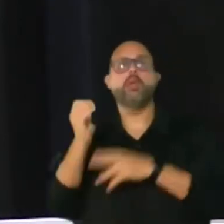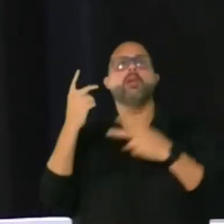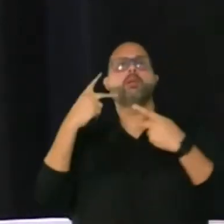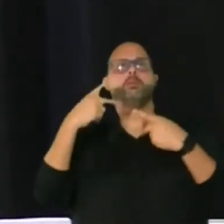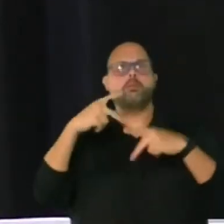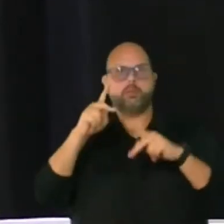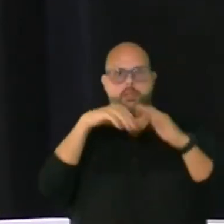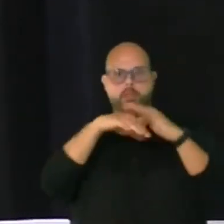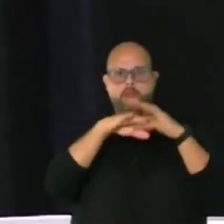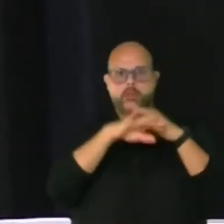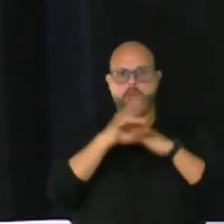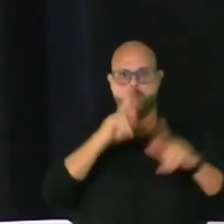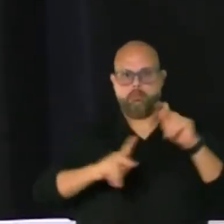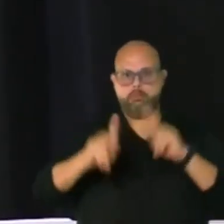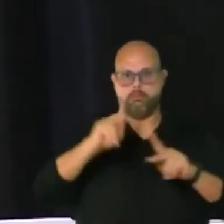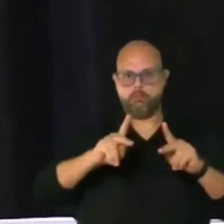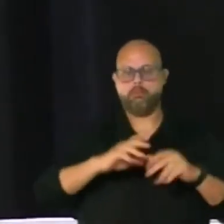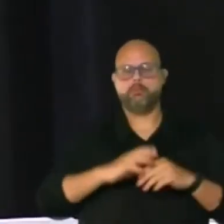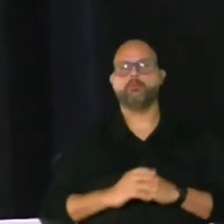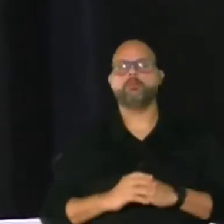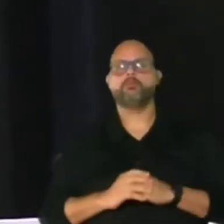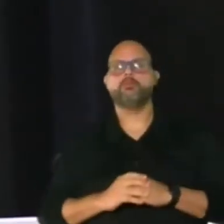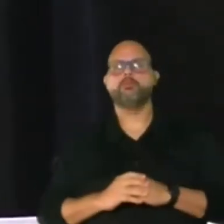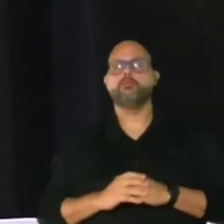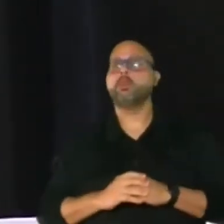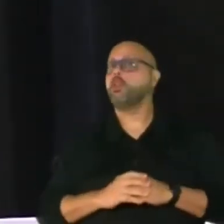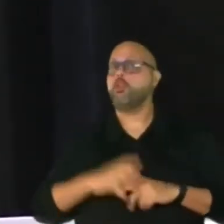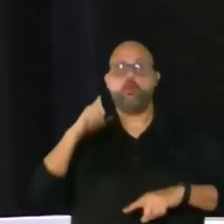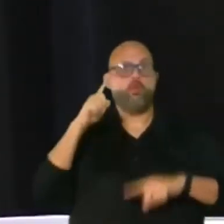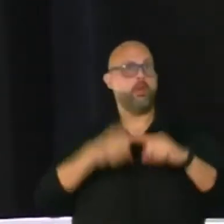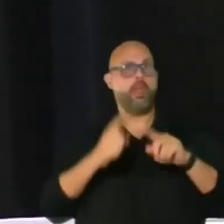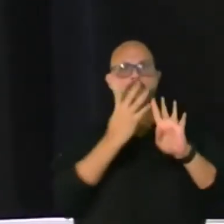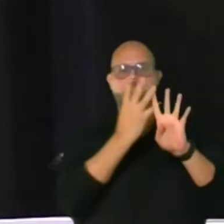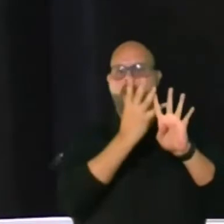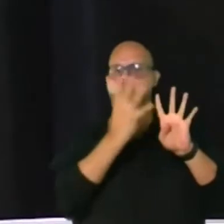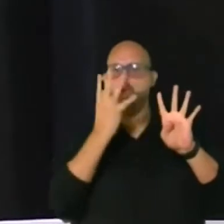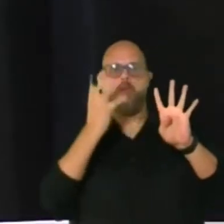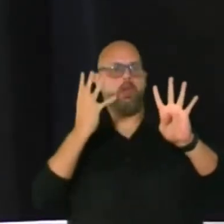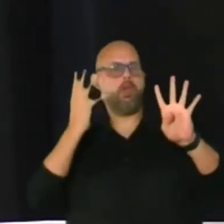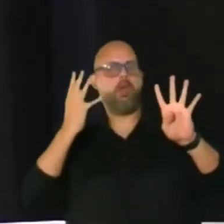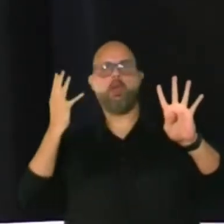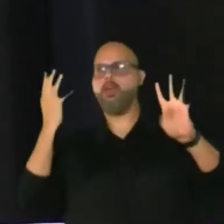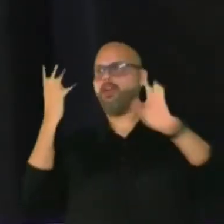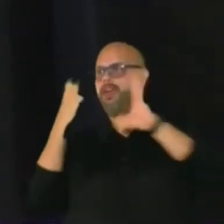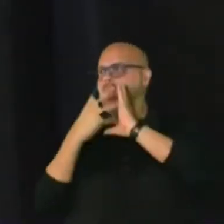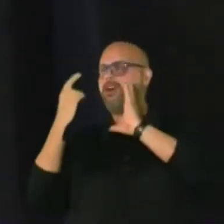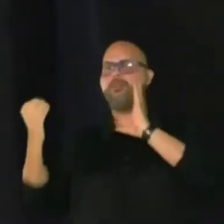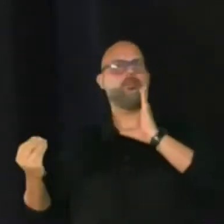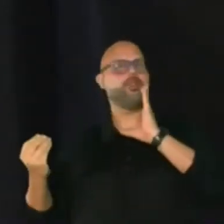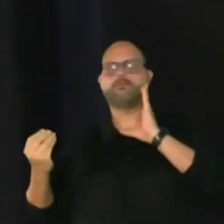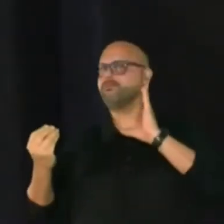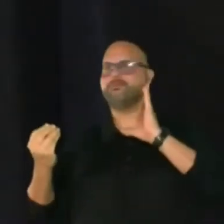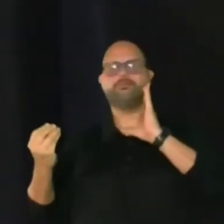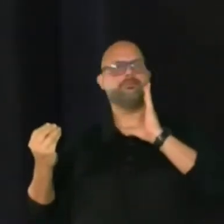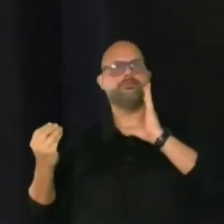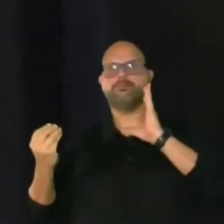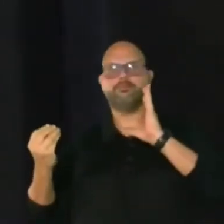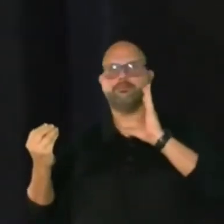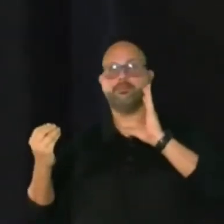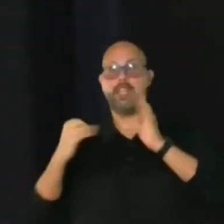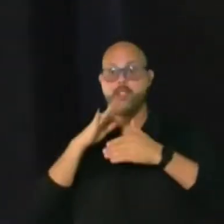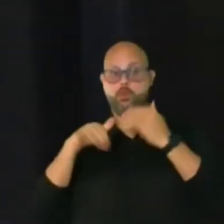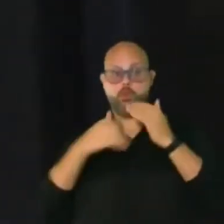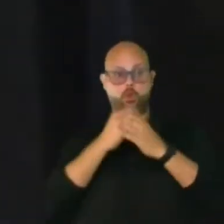Azores. No se permiten las filas de espera fuera de los establecimientos en todos aquellos comercios que están